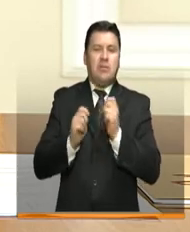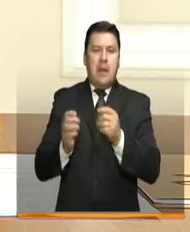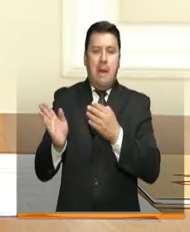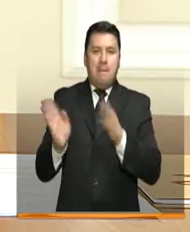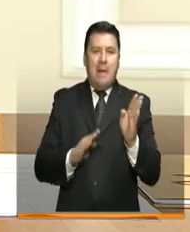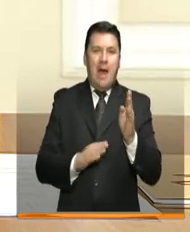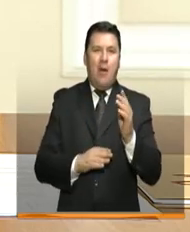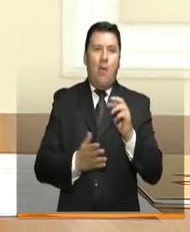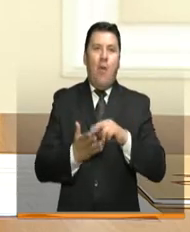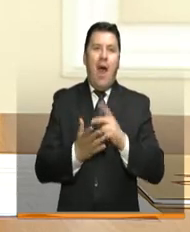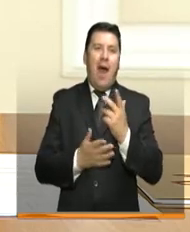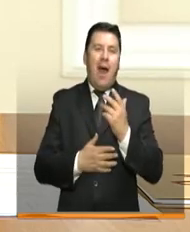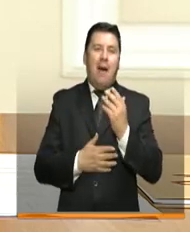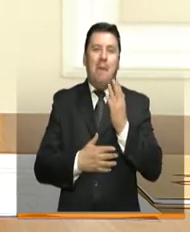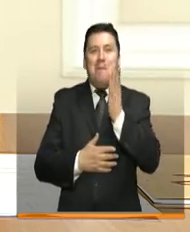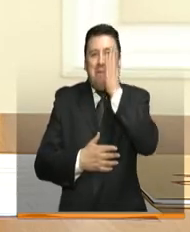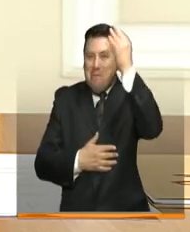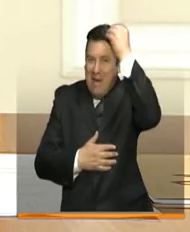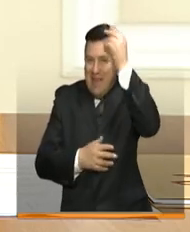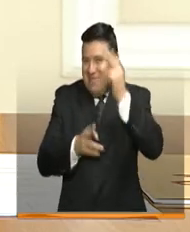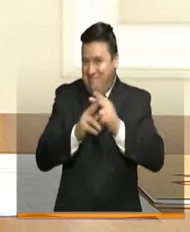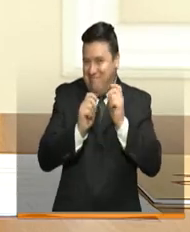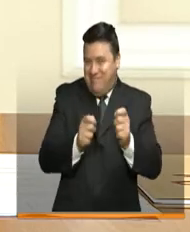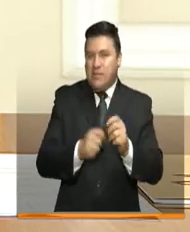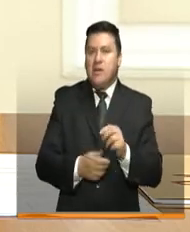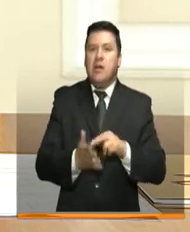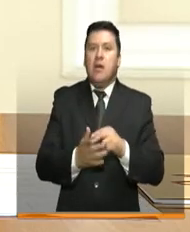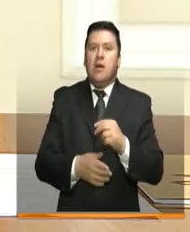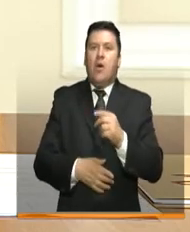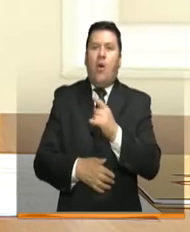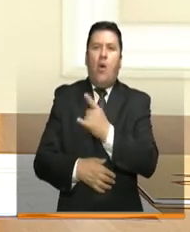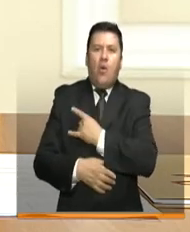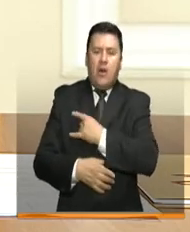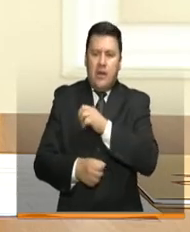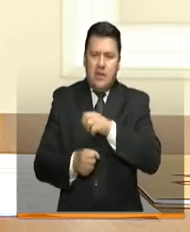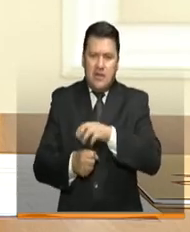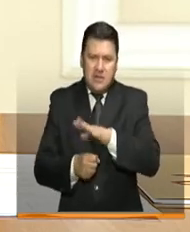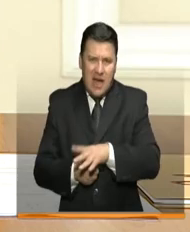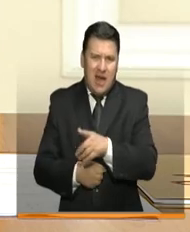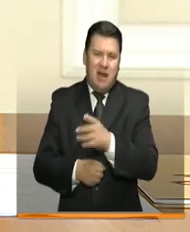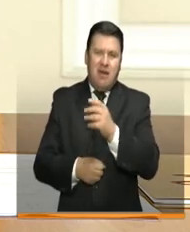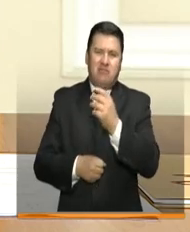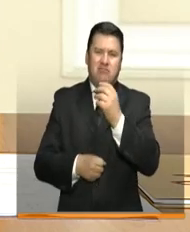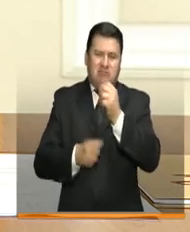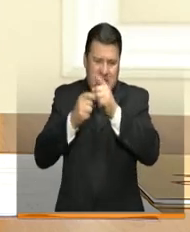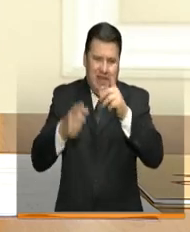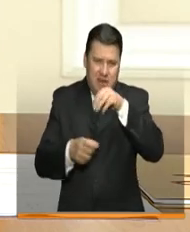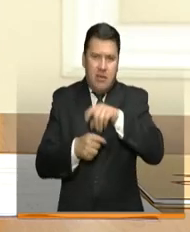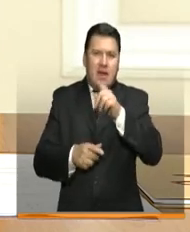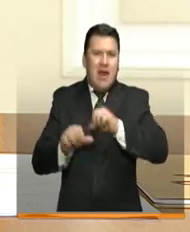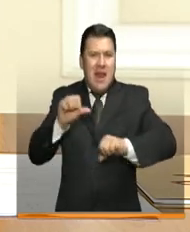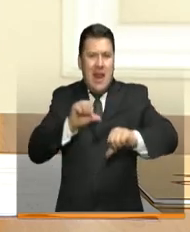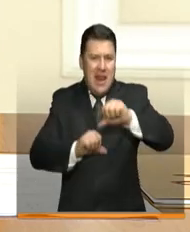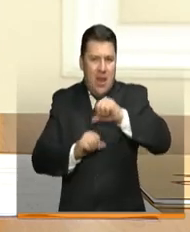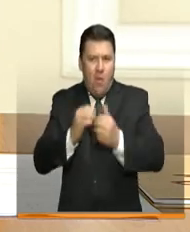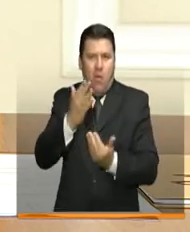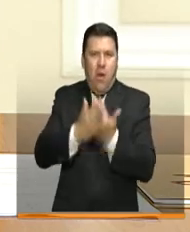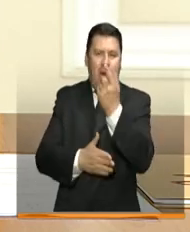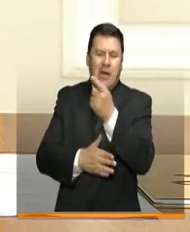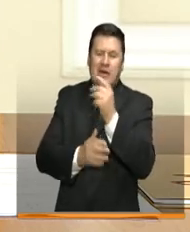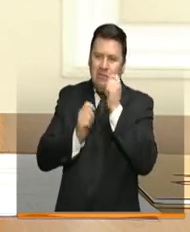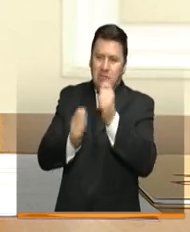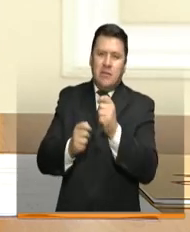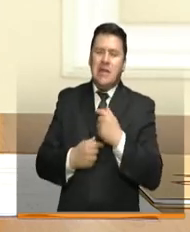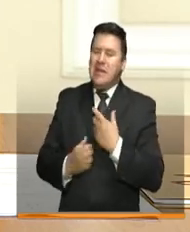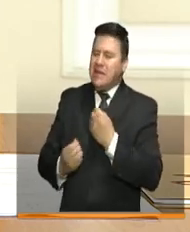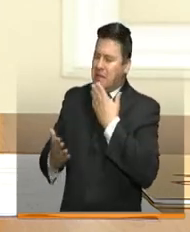Plan Padrino. Este es un plan que cobija universidades públicas, universidades privadas y también los laboratorios de innovación. Y